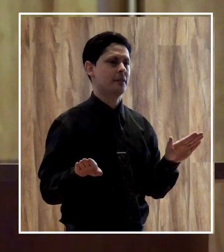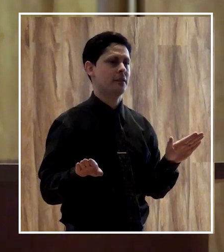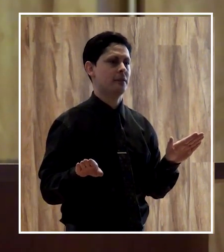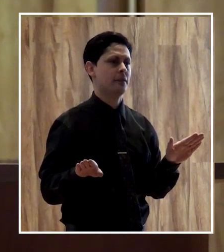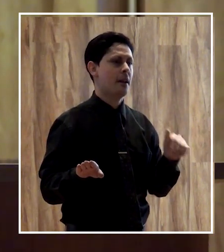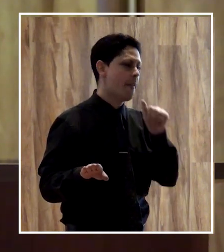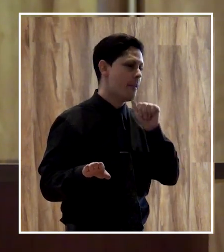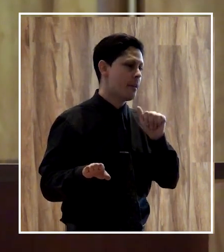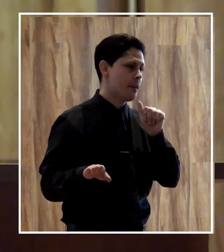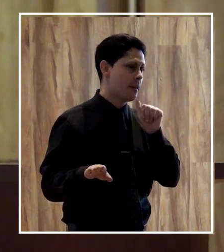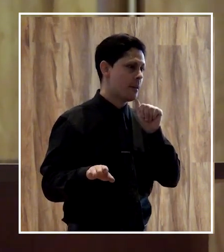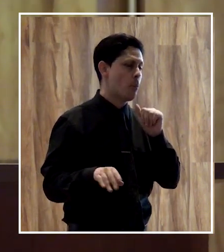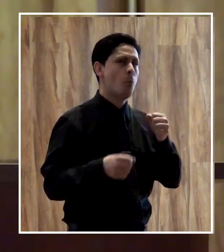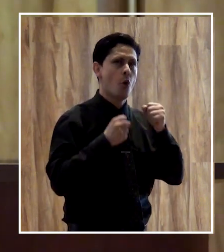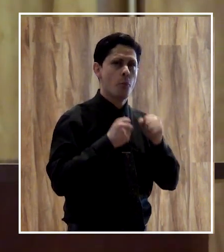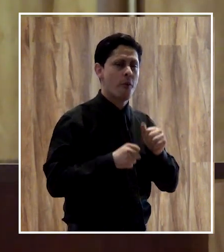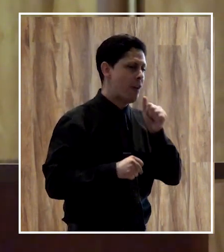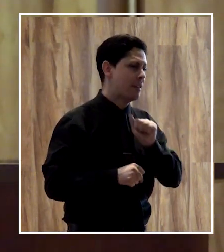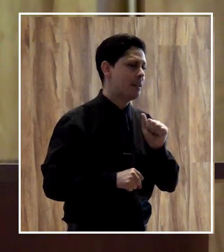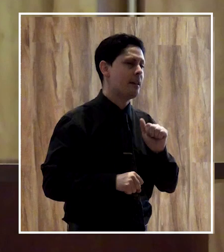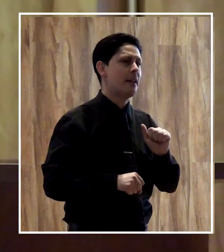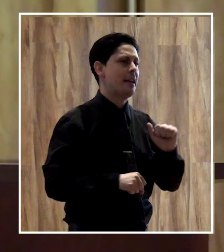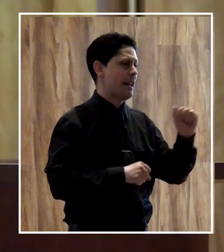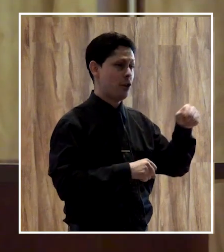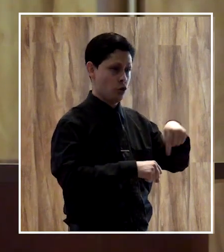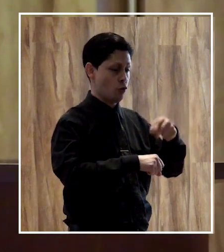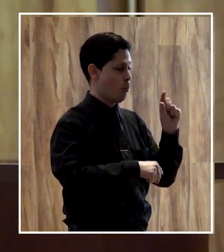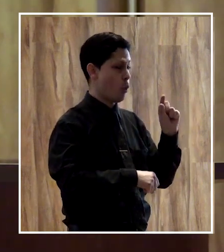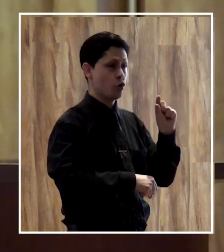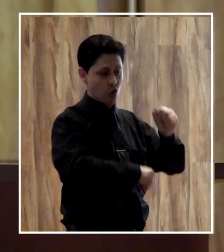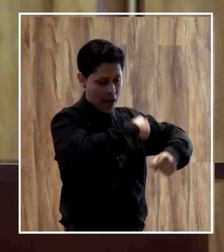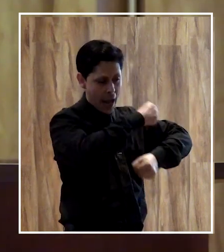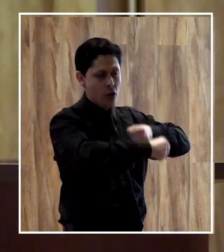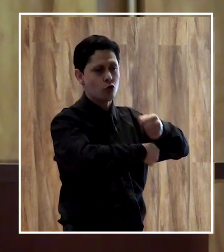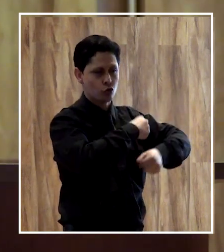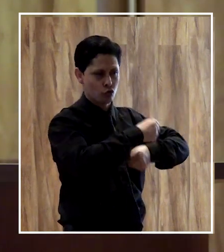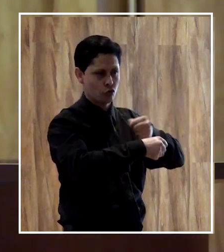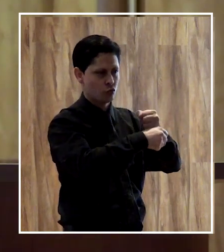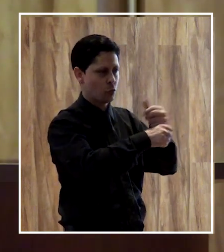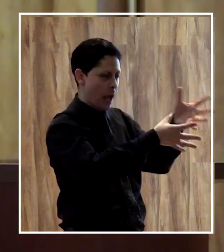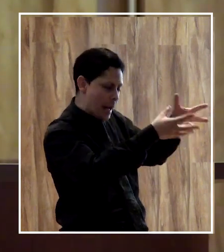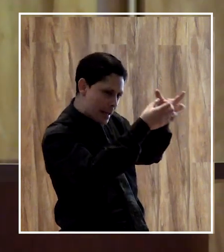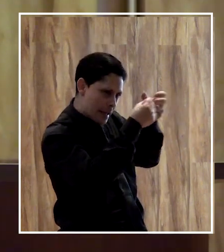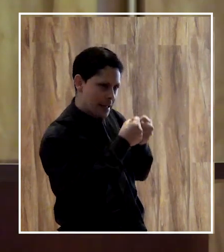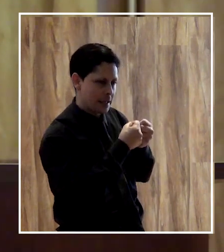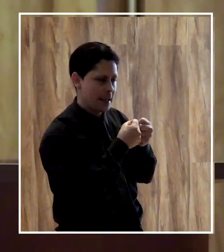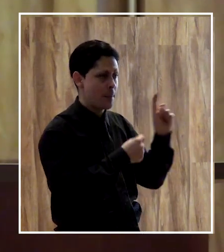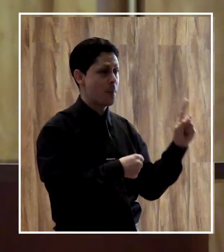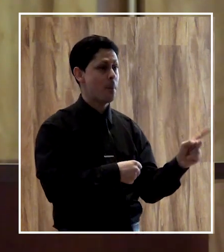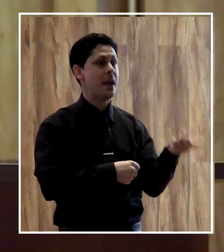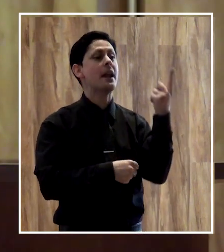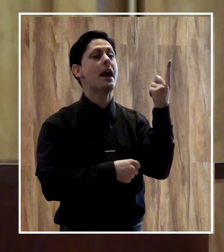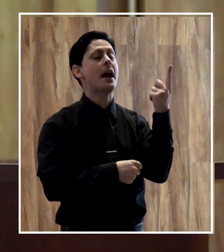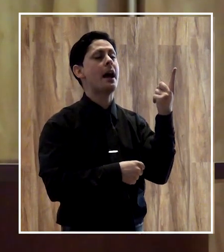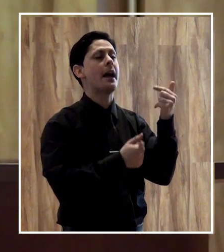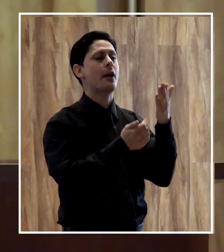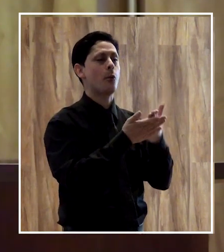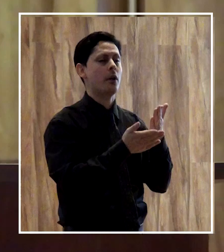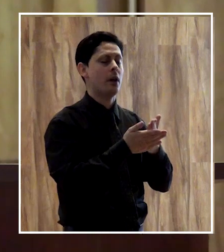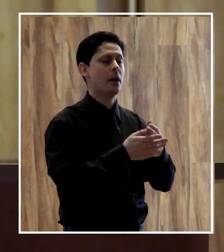que he querido en estos últimos años rescatar sobre todo la historia de la primera escuela